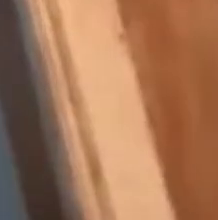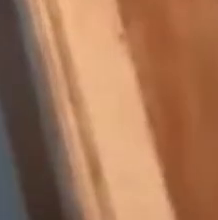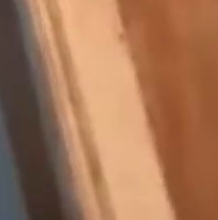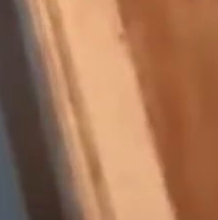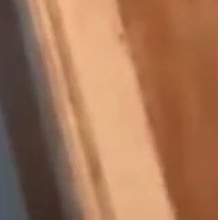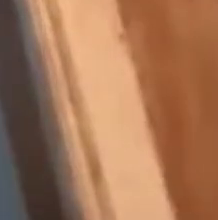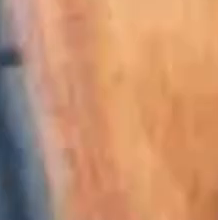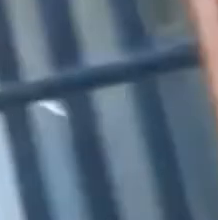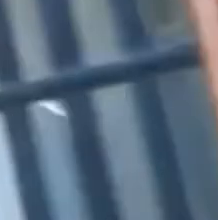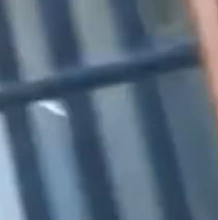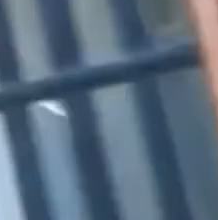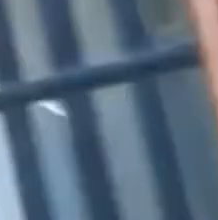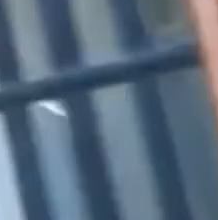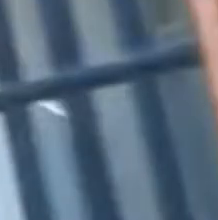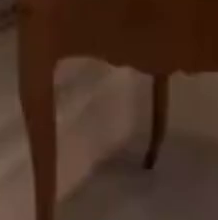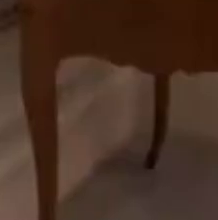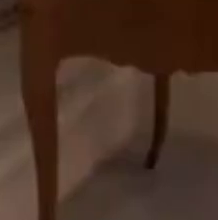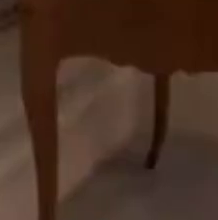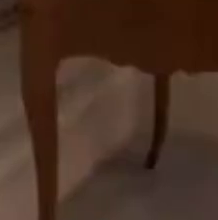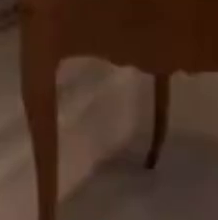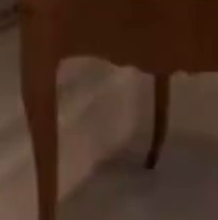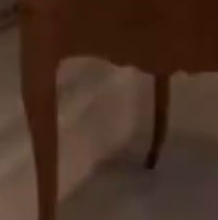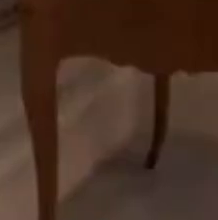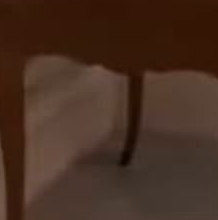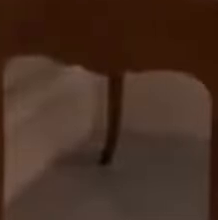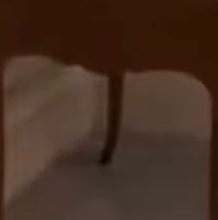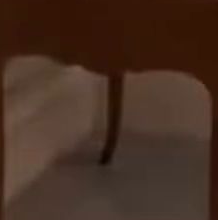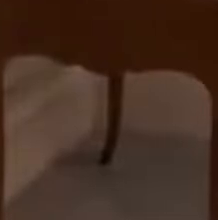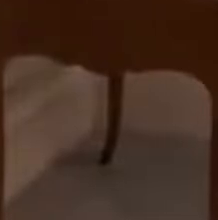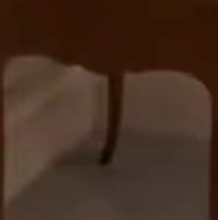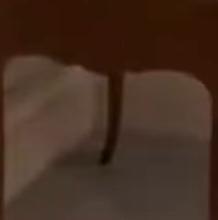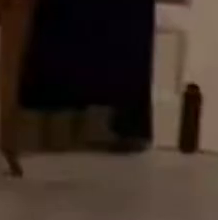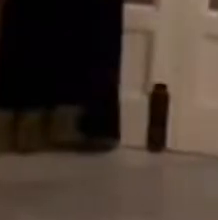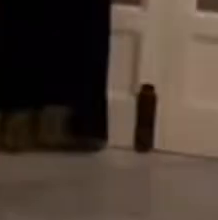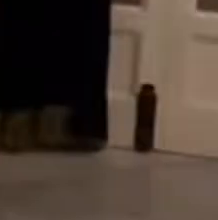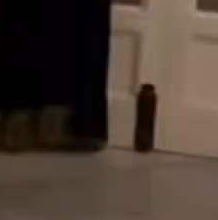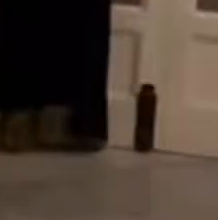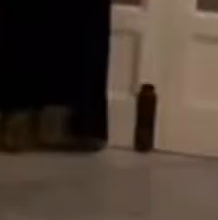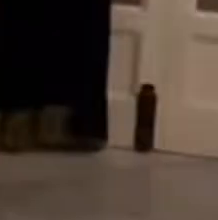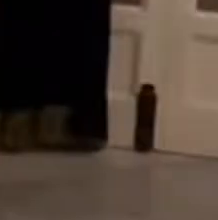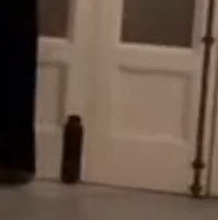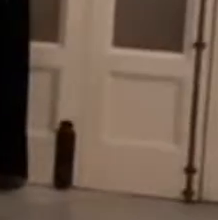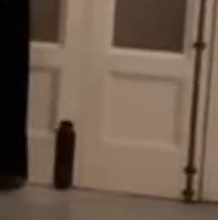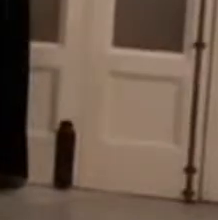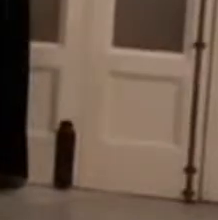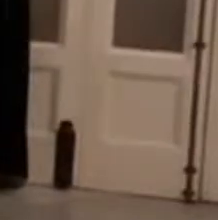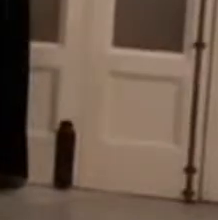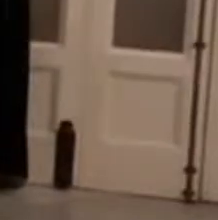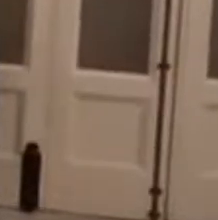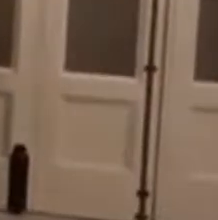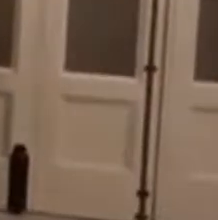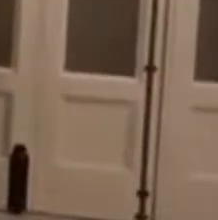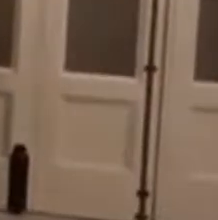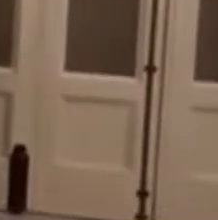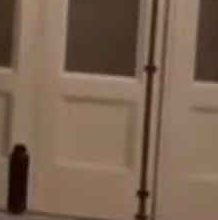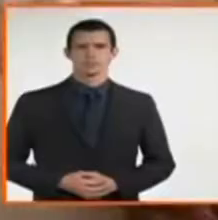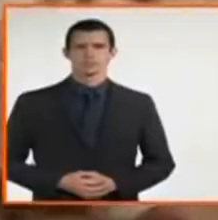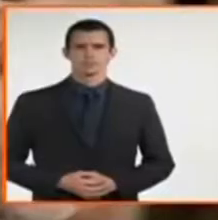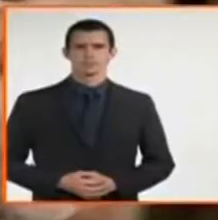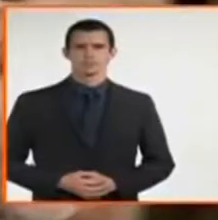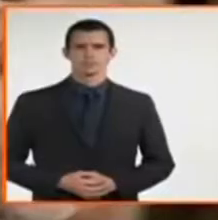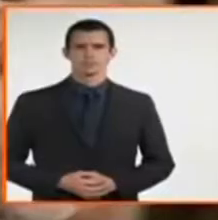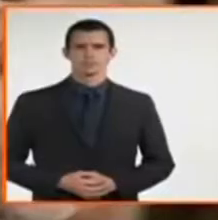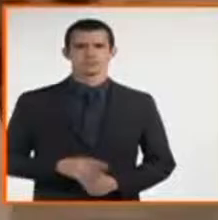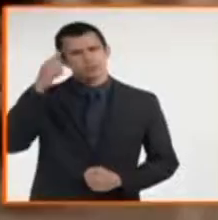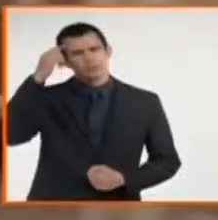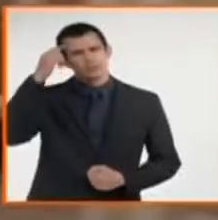públicas, en sus discursos, pero también está en gran medida en su praxis revolucionaria. Fidel fue